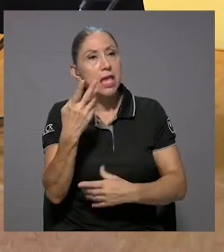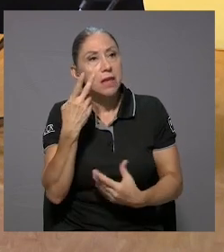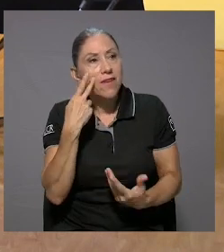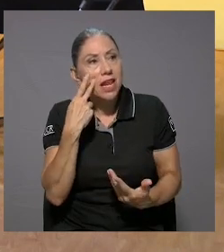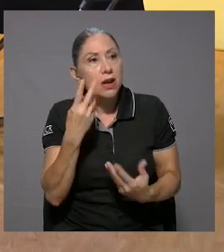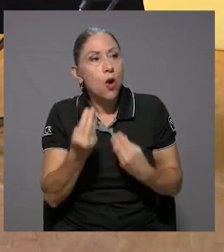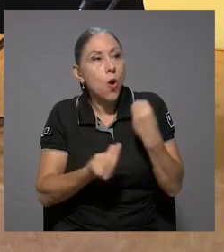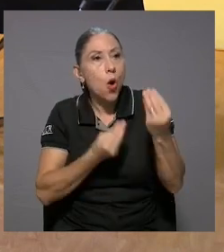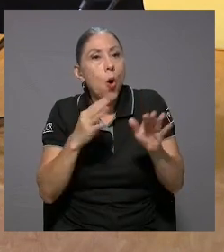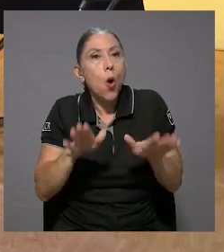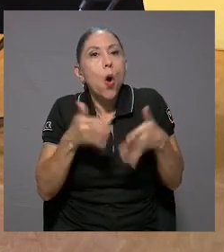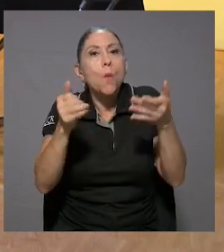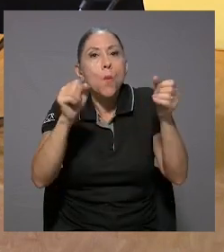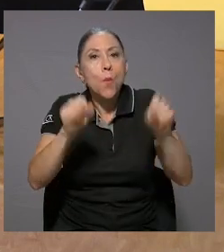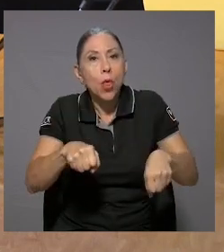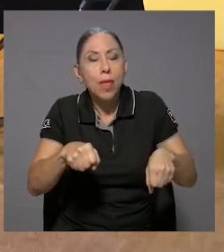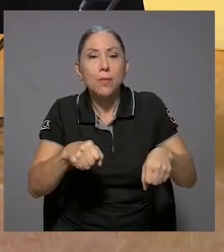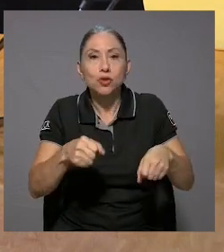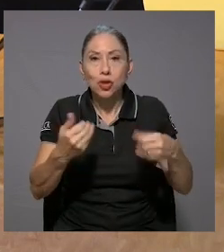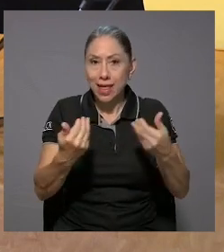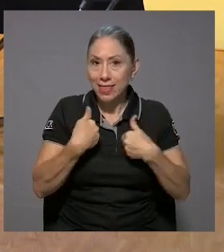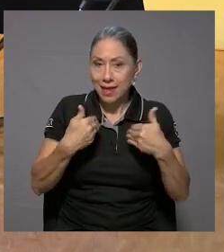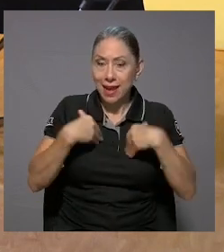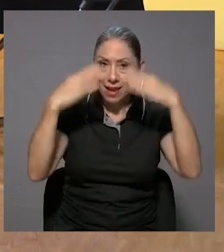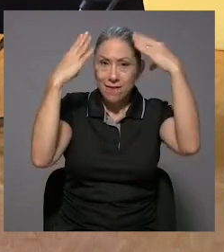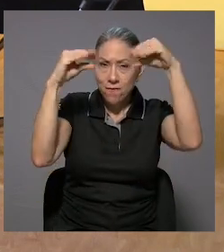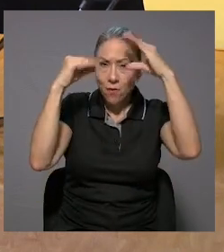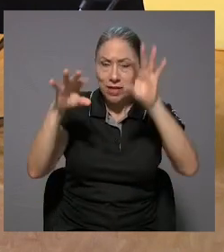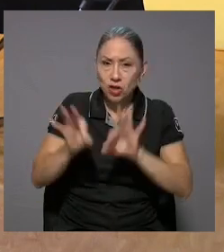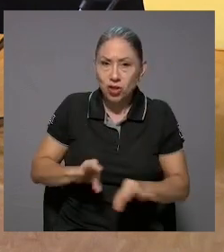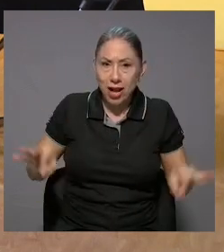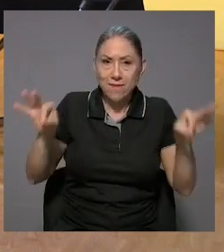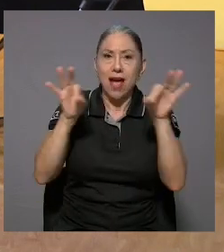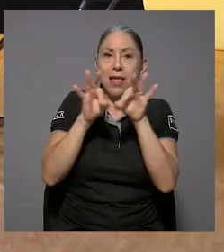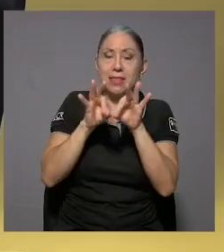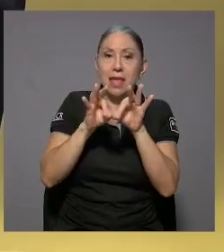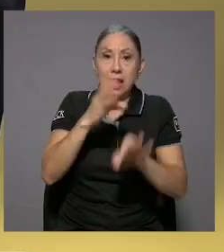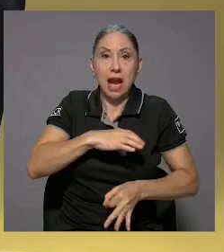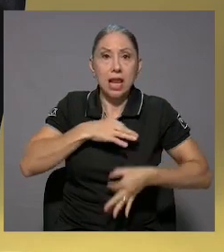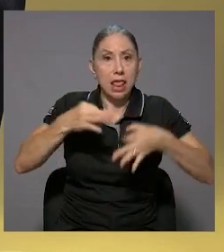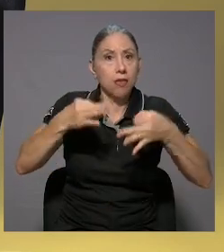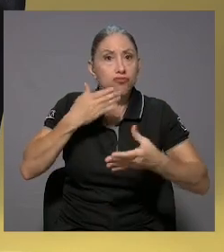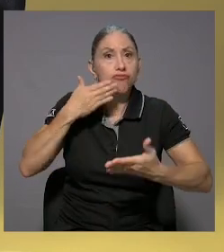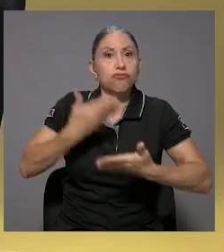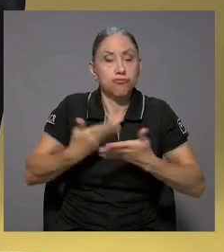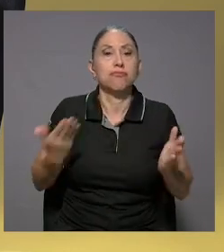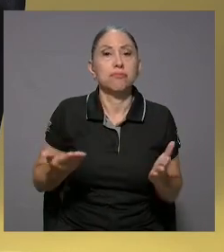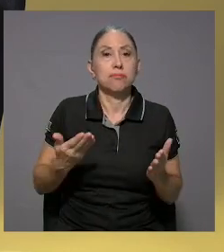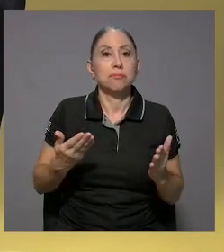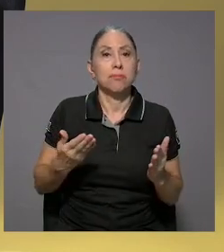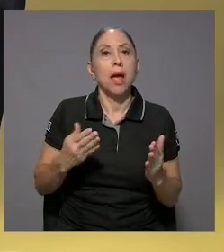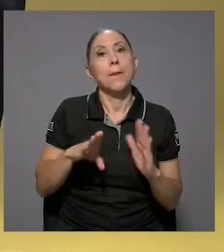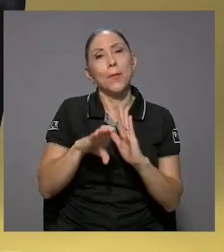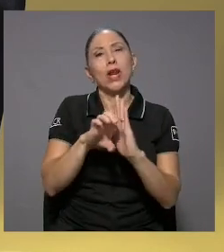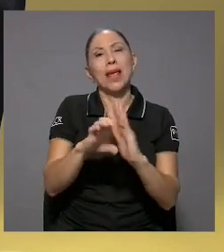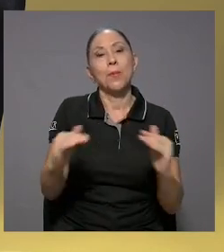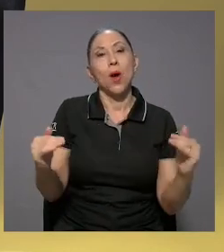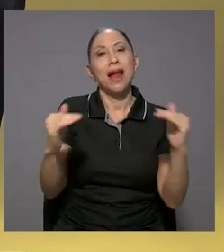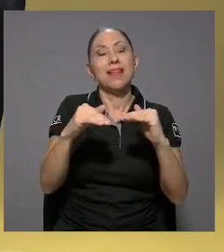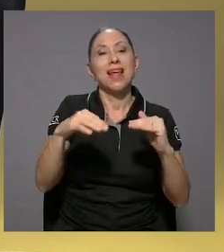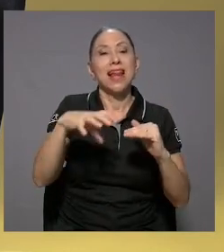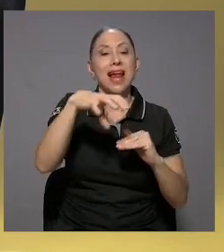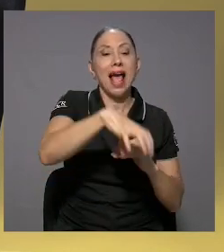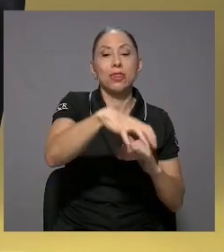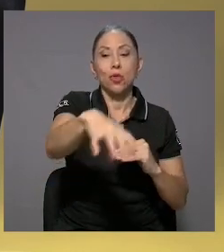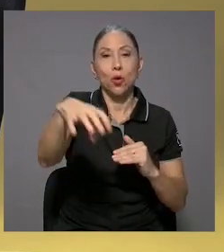ver cómo podemos, ¿verdad?, también para el país obtener información relevante y con buena calidad, por ejemplo, a nivel cantonal